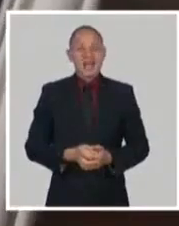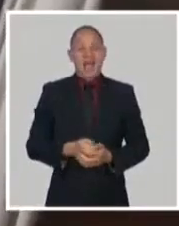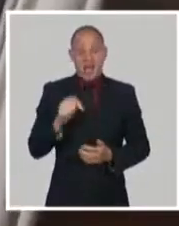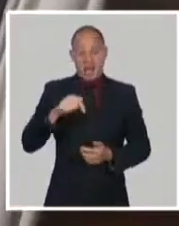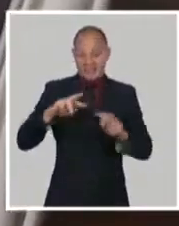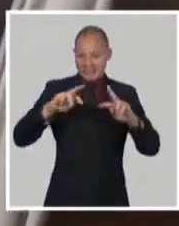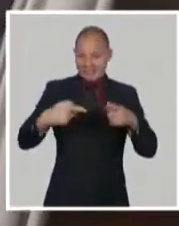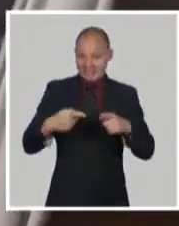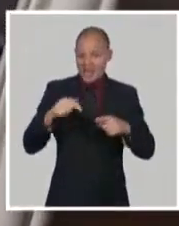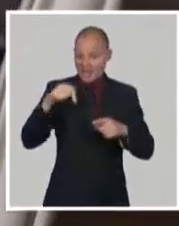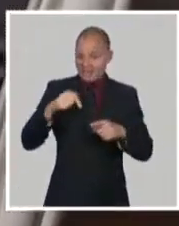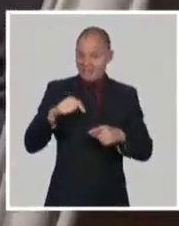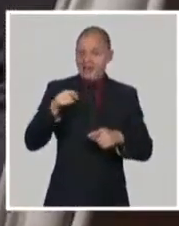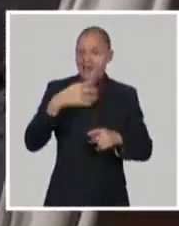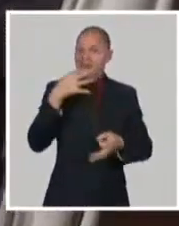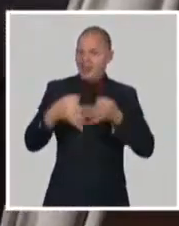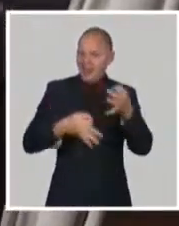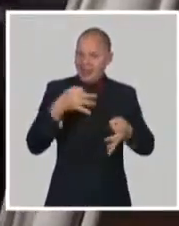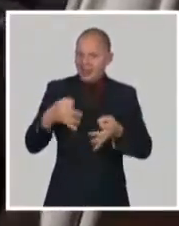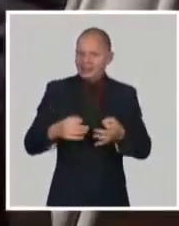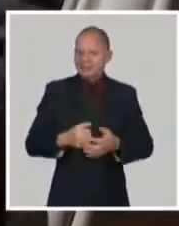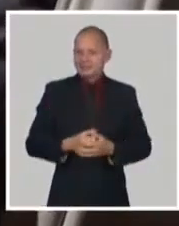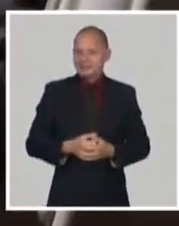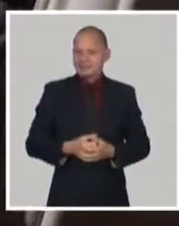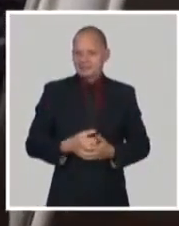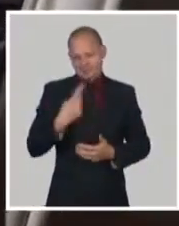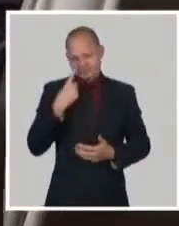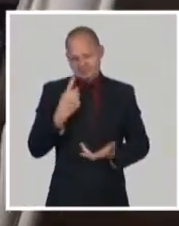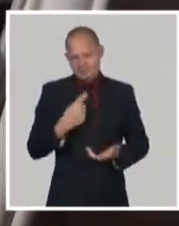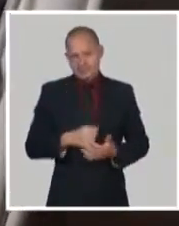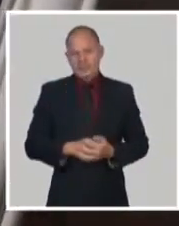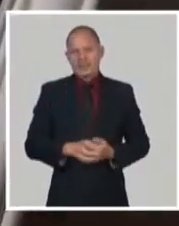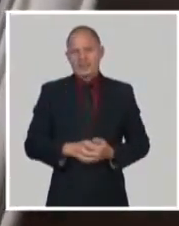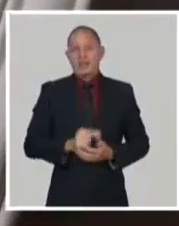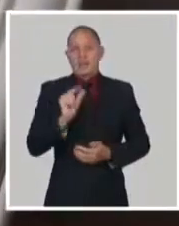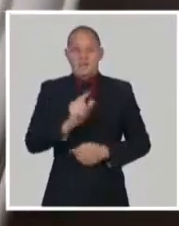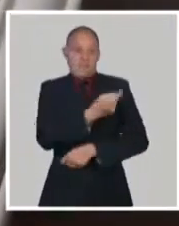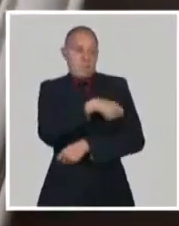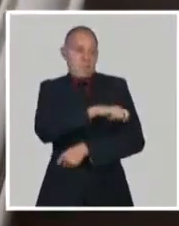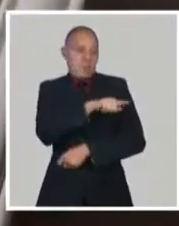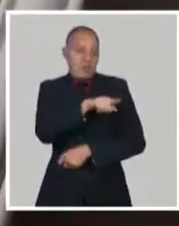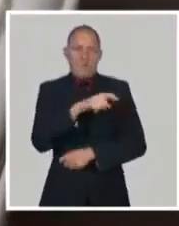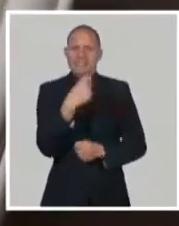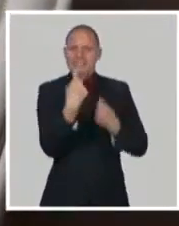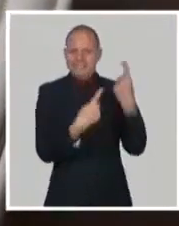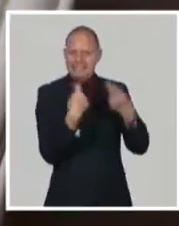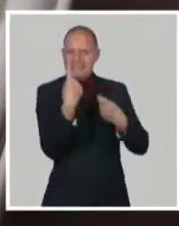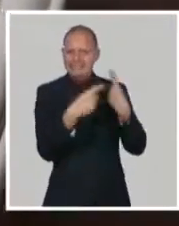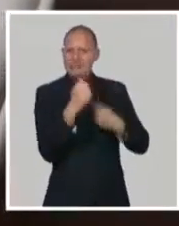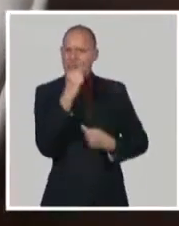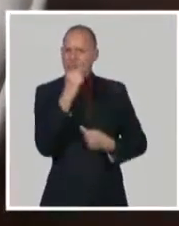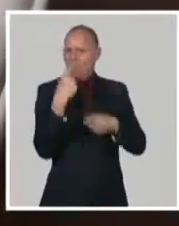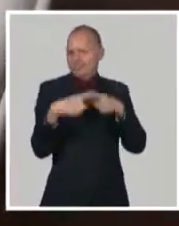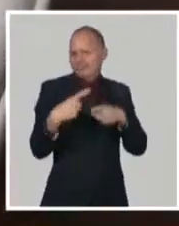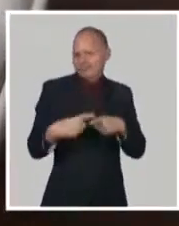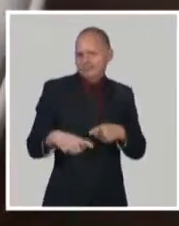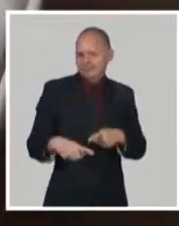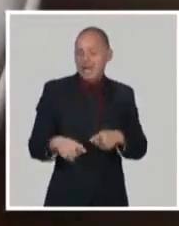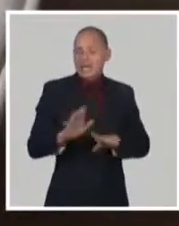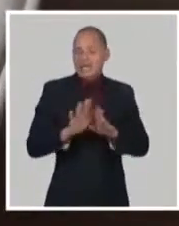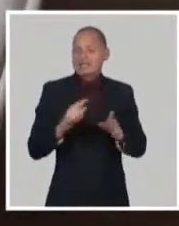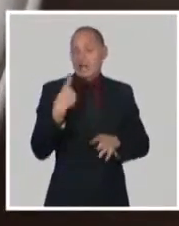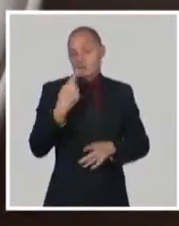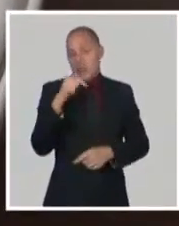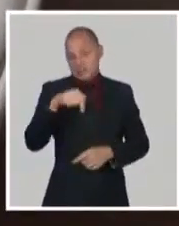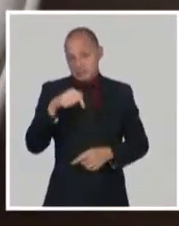nosotros. Y me gustaría, doctor, porque hay muchas preguntas, también muchas dudas de la población, porque estamos hablando de 4 candidatos